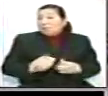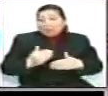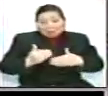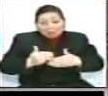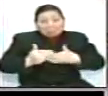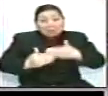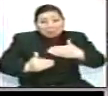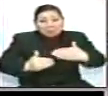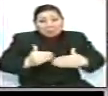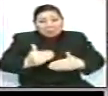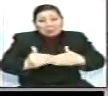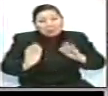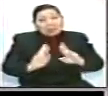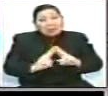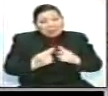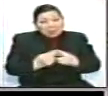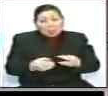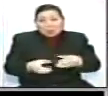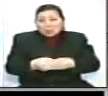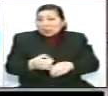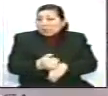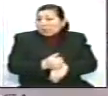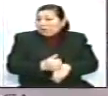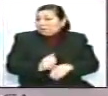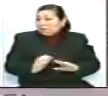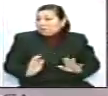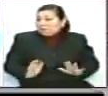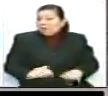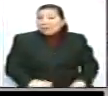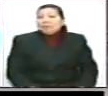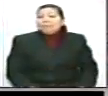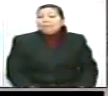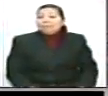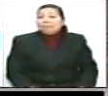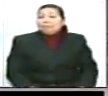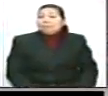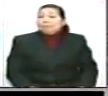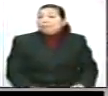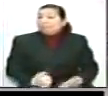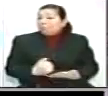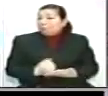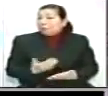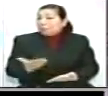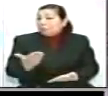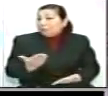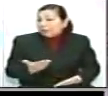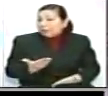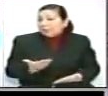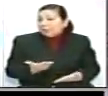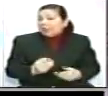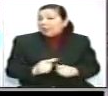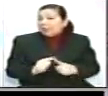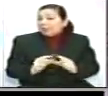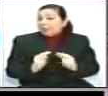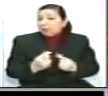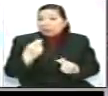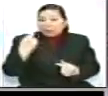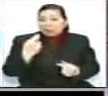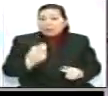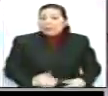vayan suscitándose las reuniones de la junta de portavoces, estaremos atendiendo los pedidos de las diferentes